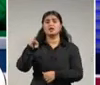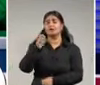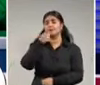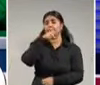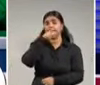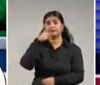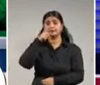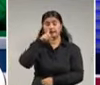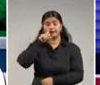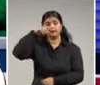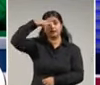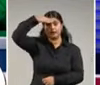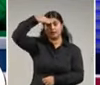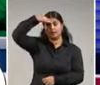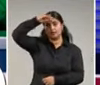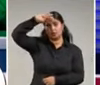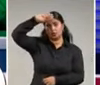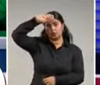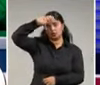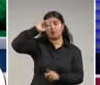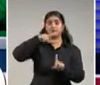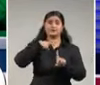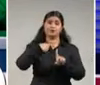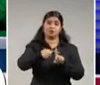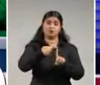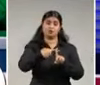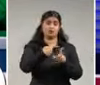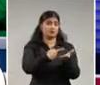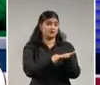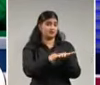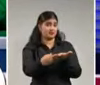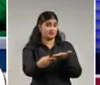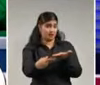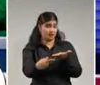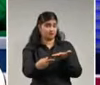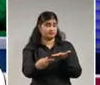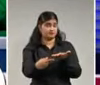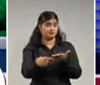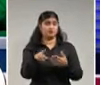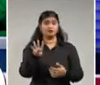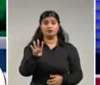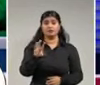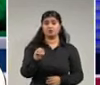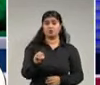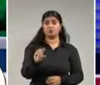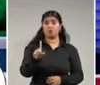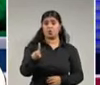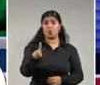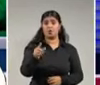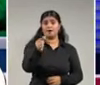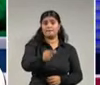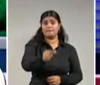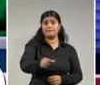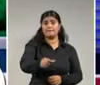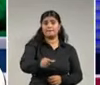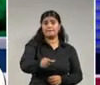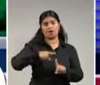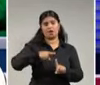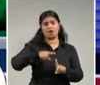COVID-19. Resultaron positivas en la semana 401 personas con la enfermedad,